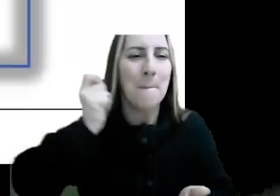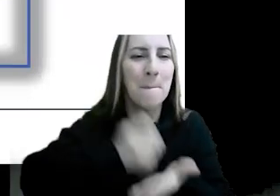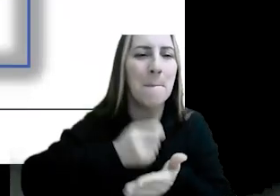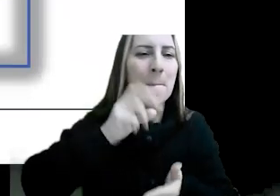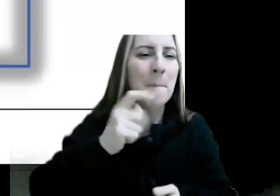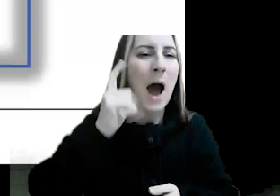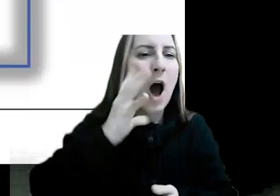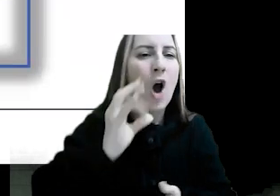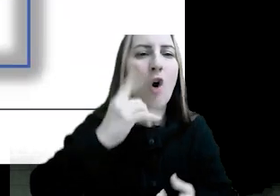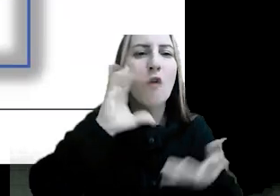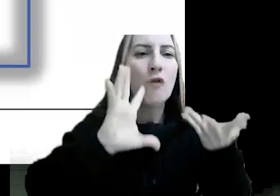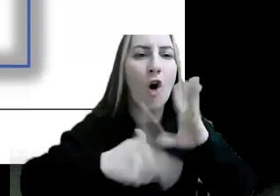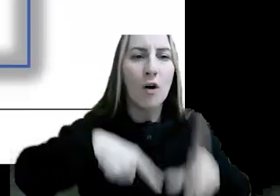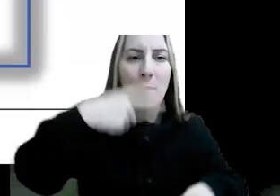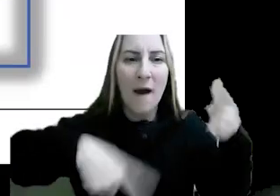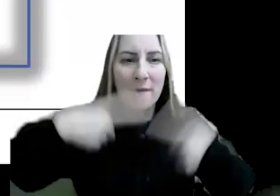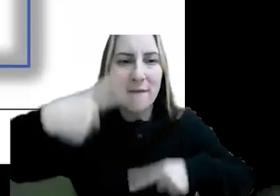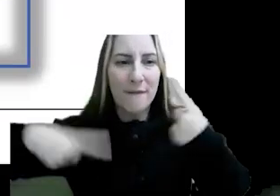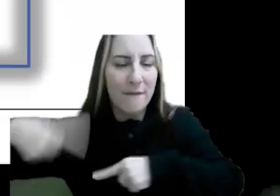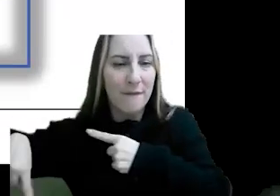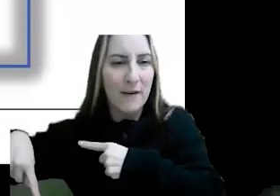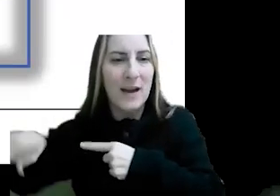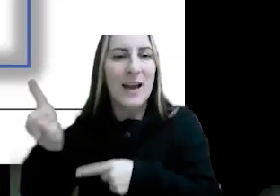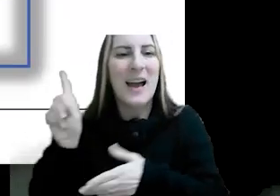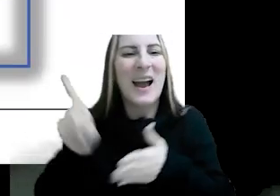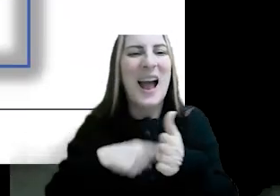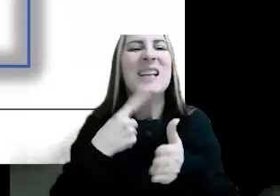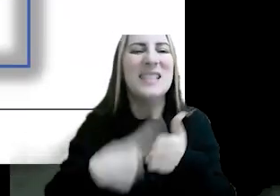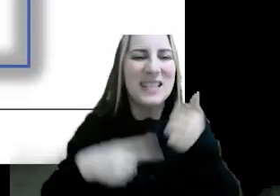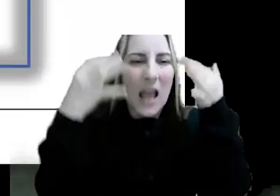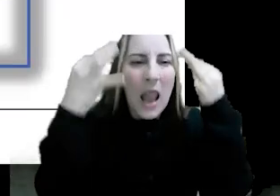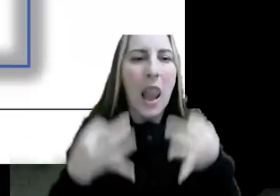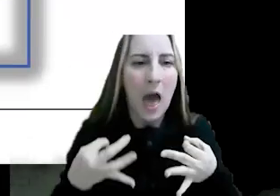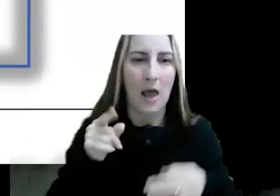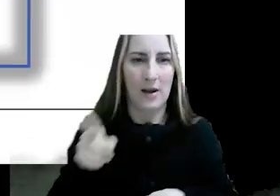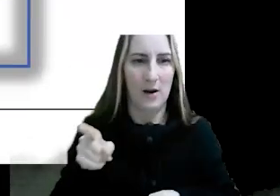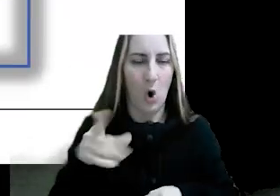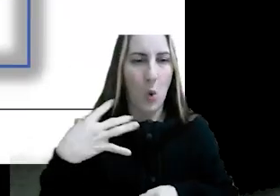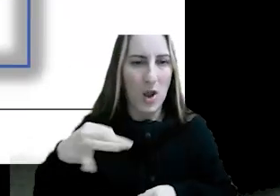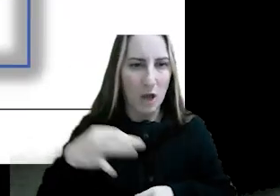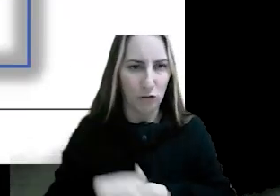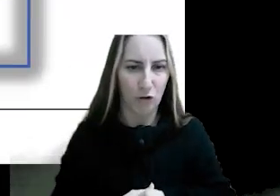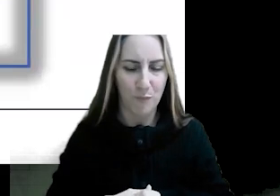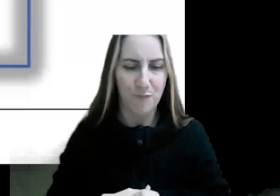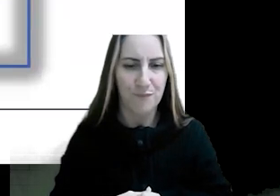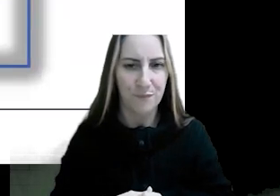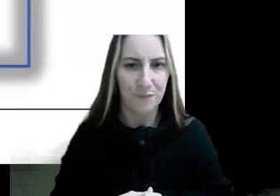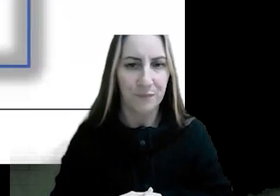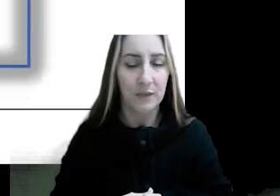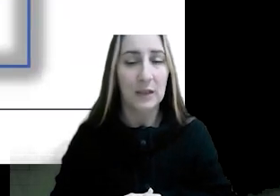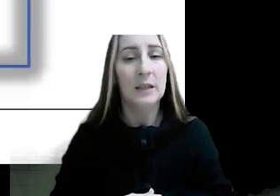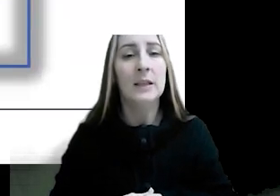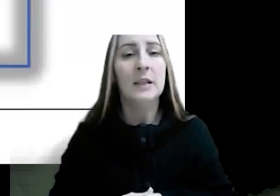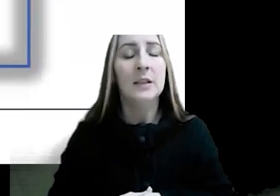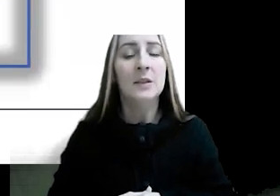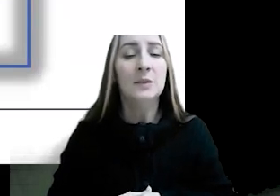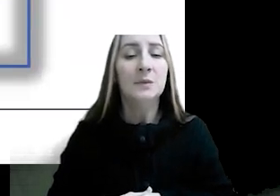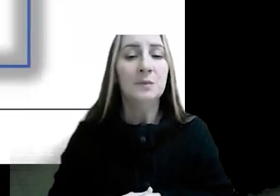varias formas cancelar efectivamente esa obligación. Pero